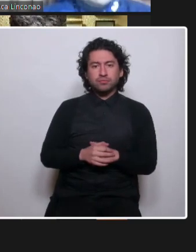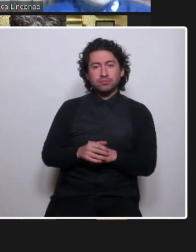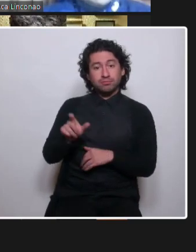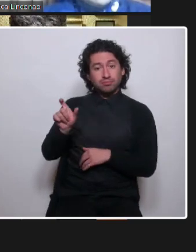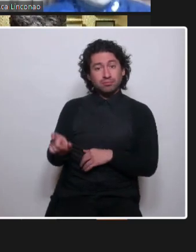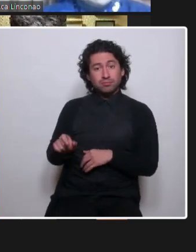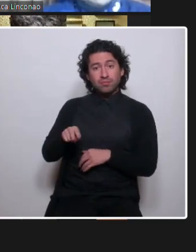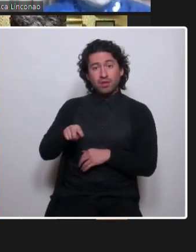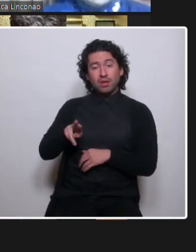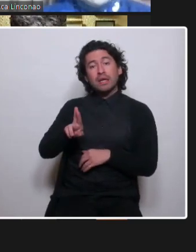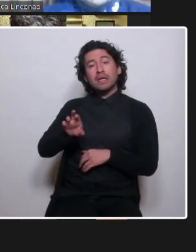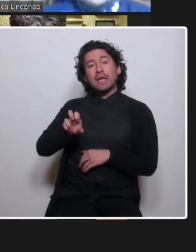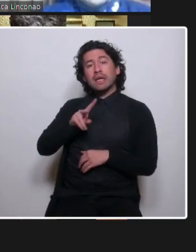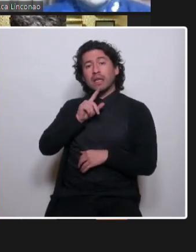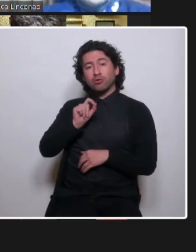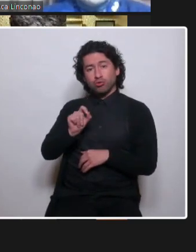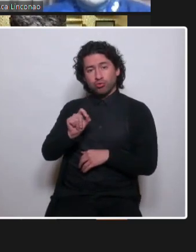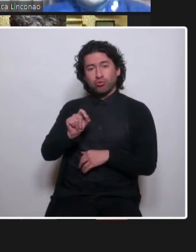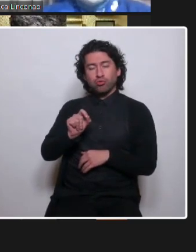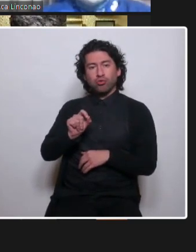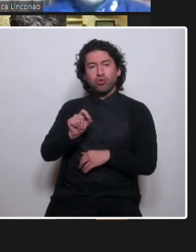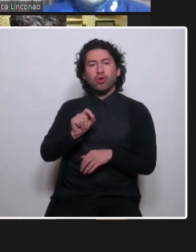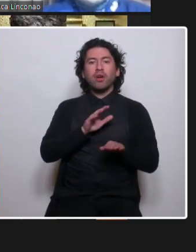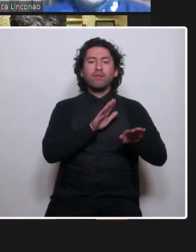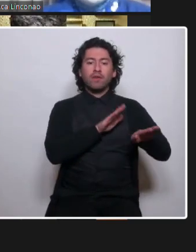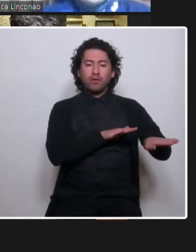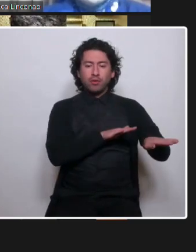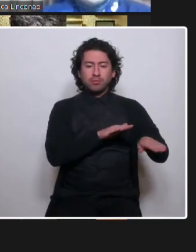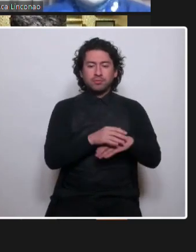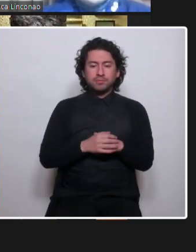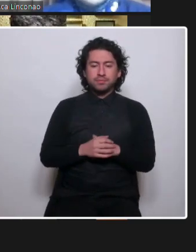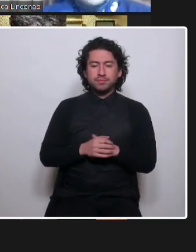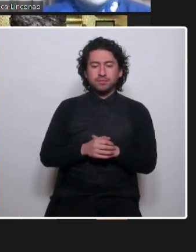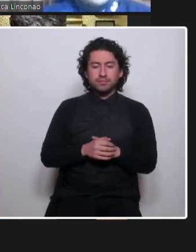Convencional Renato Garín. A favor, estimado secretario.